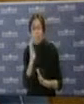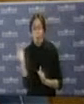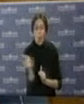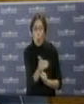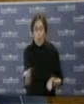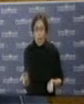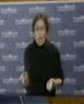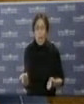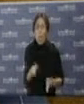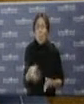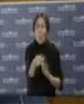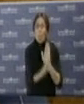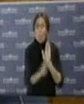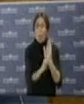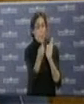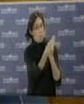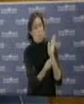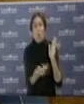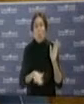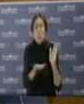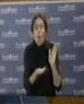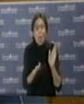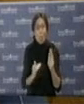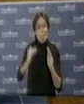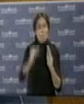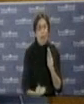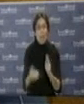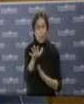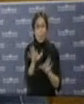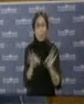decir en qué parte de su programa aparece la reducción del 5% del sueldo de los funcionarios?